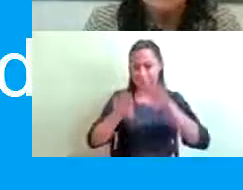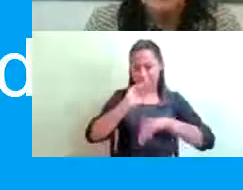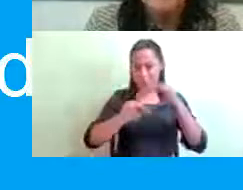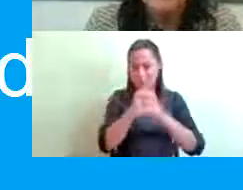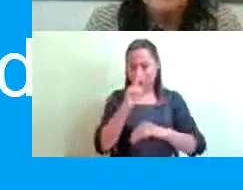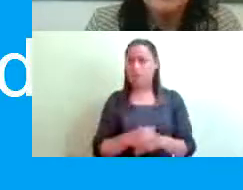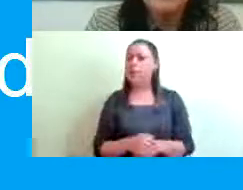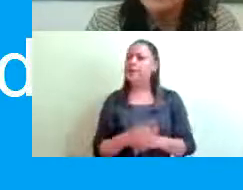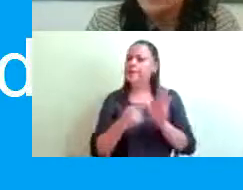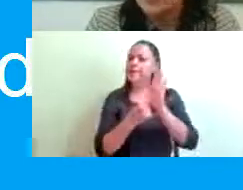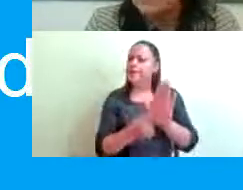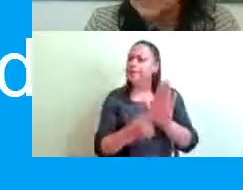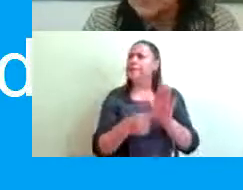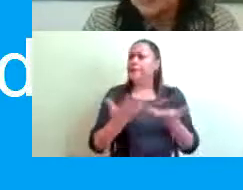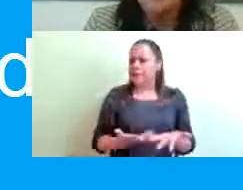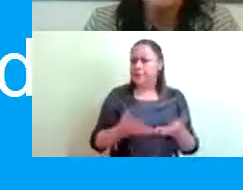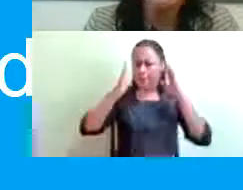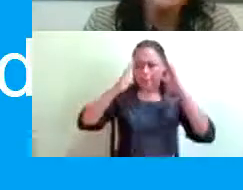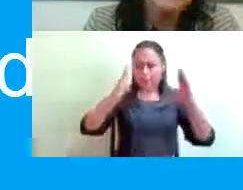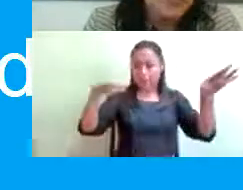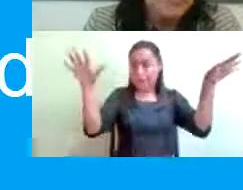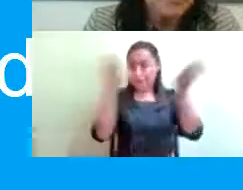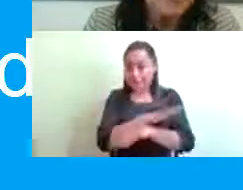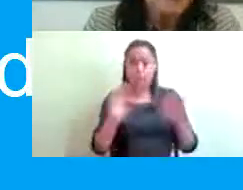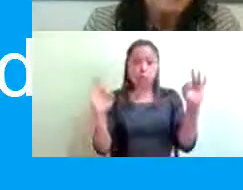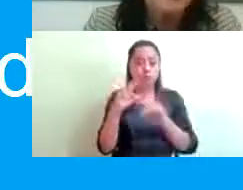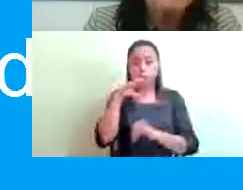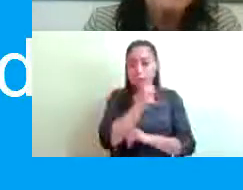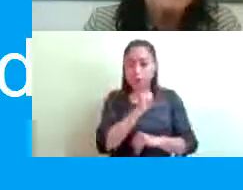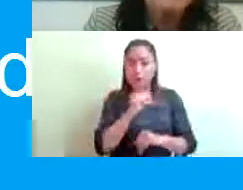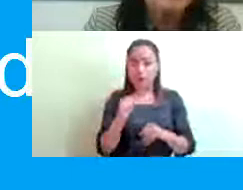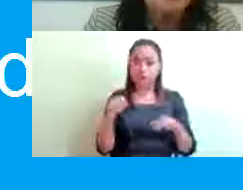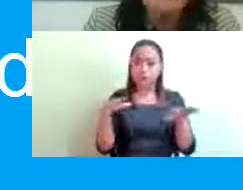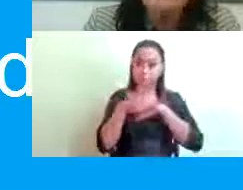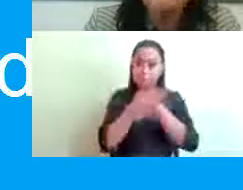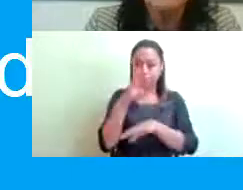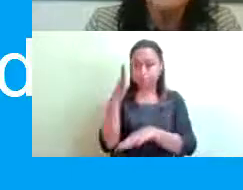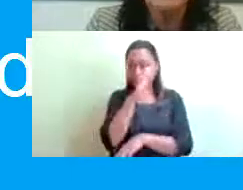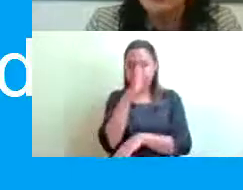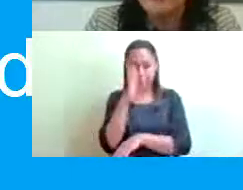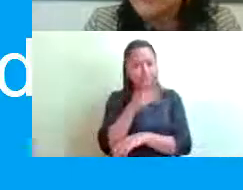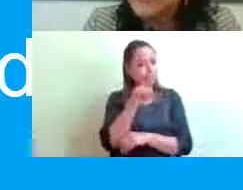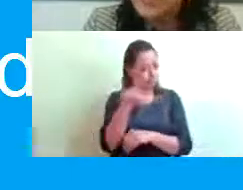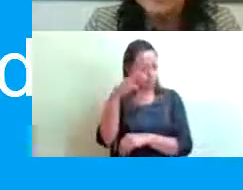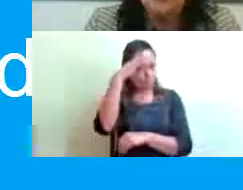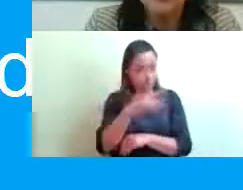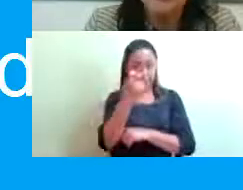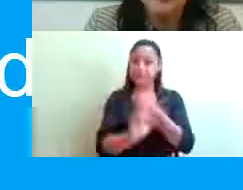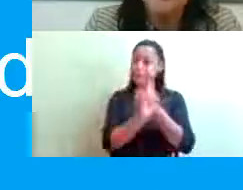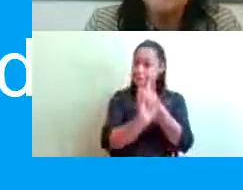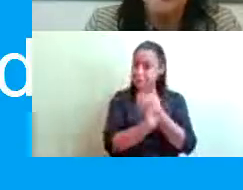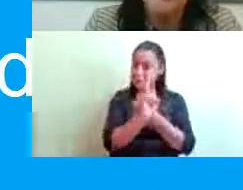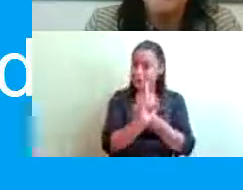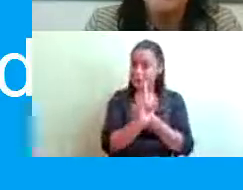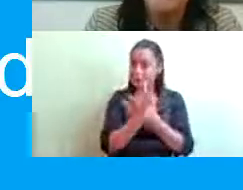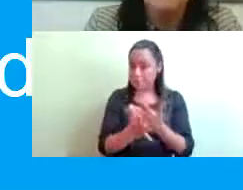está enfocada en el cambio climático, que como ustedes saben no es una problemática, sino que ya